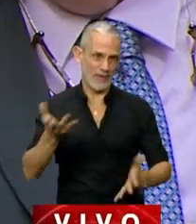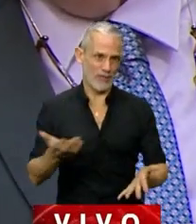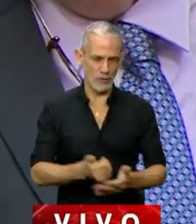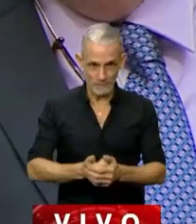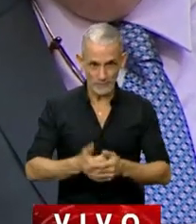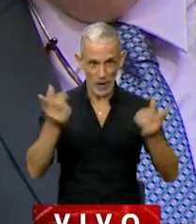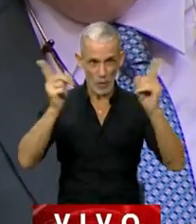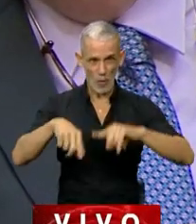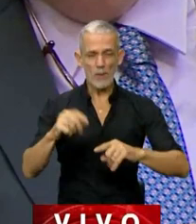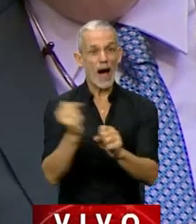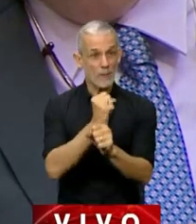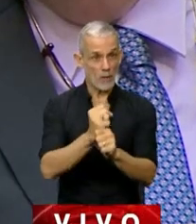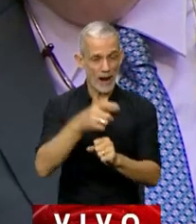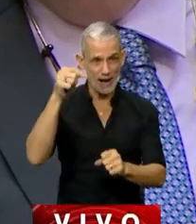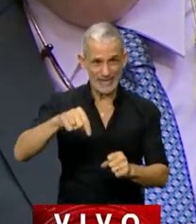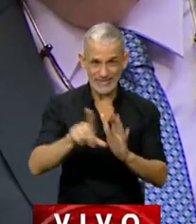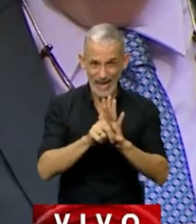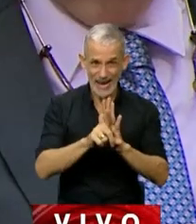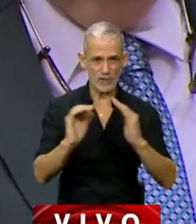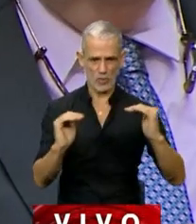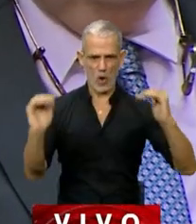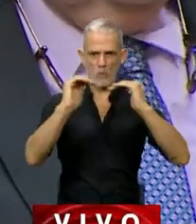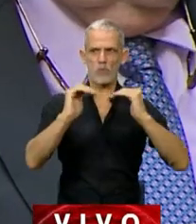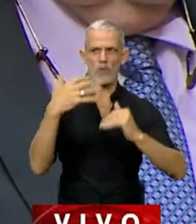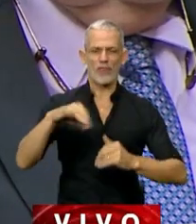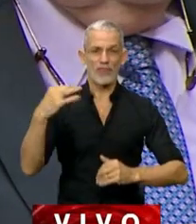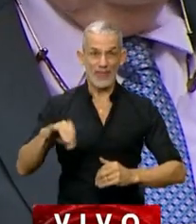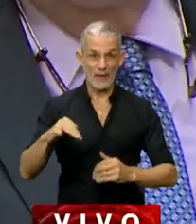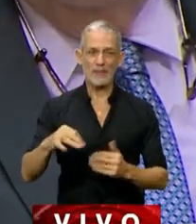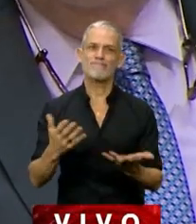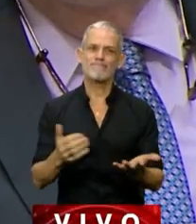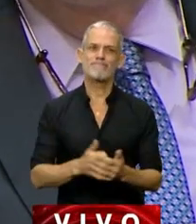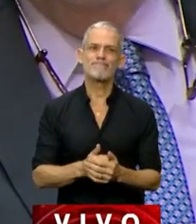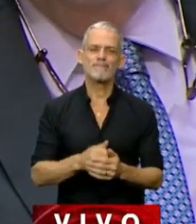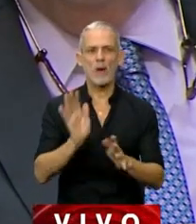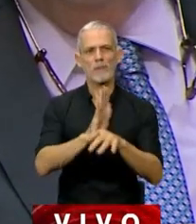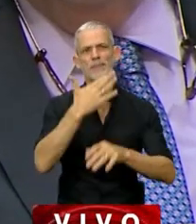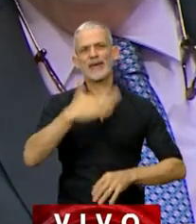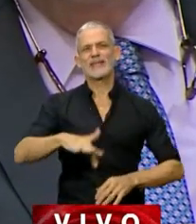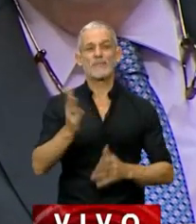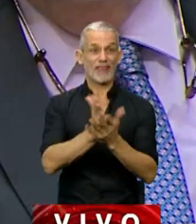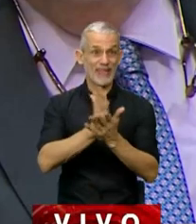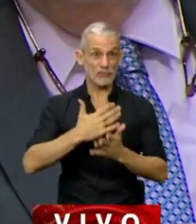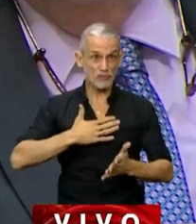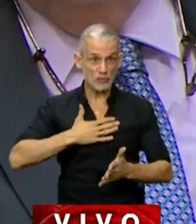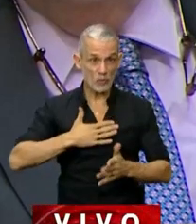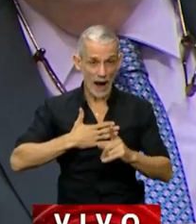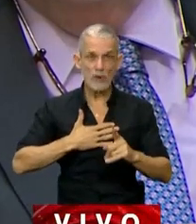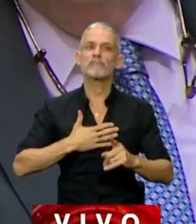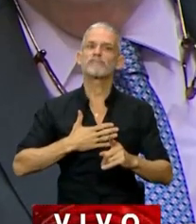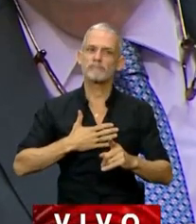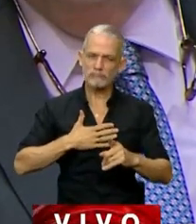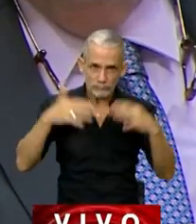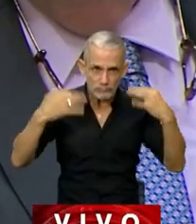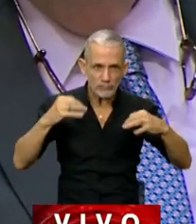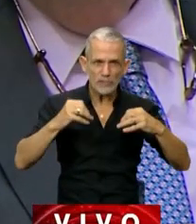al punto. Sancionar esta ley, estar a la altura de las circunstancias, es entender que los derechos humanos requieren